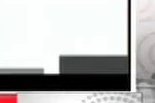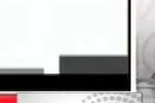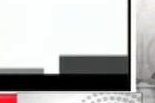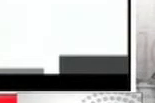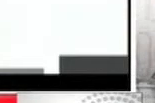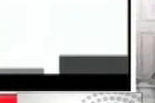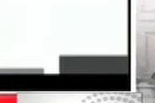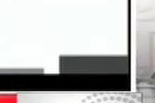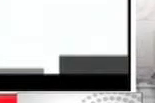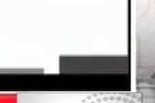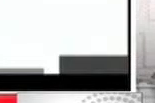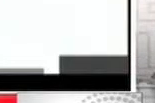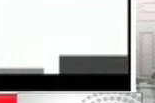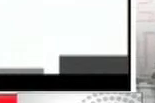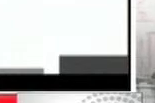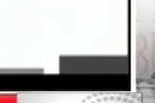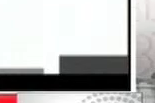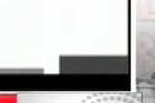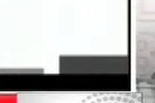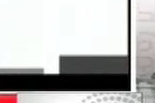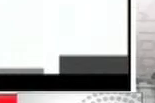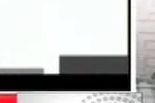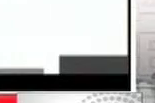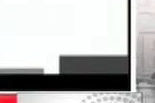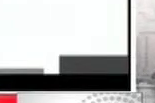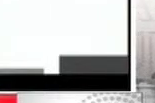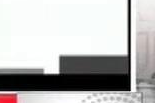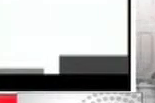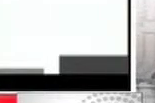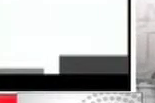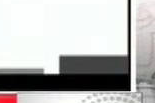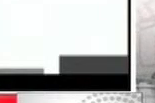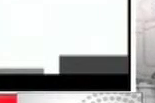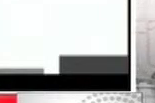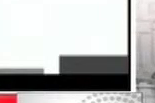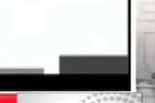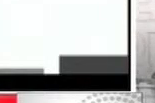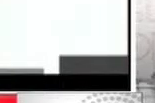89%, ¿no? ¿A qué sigue?